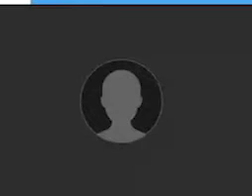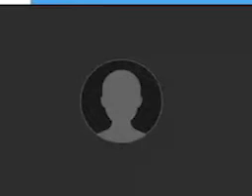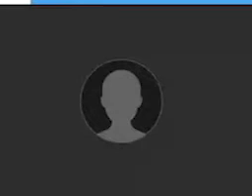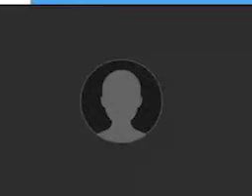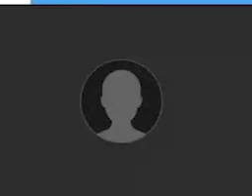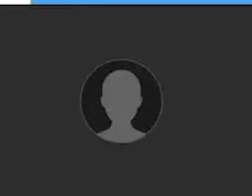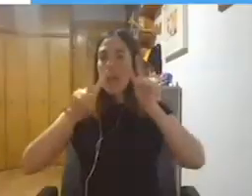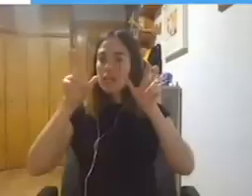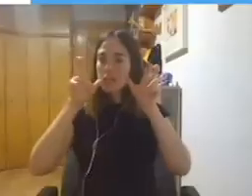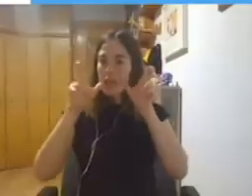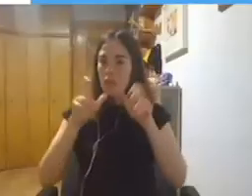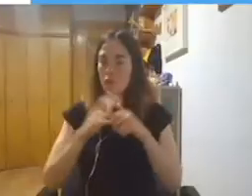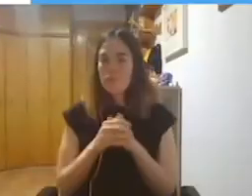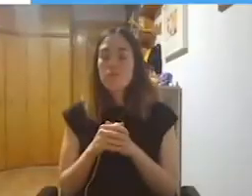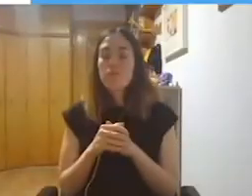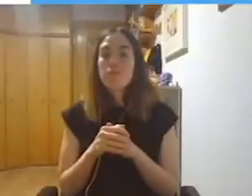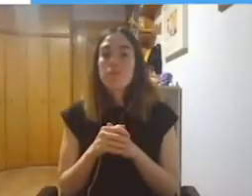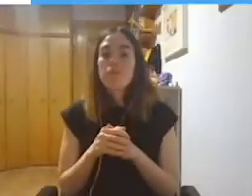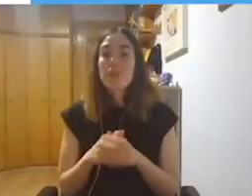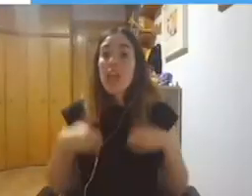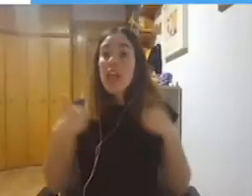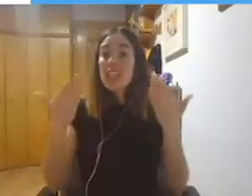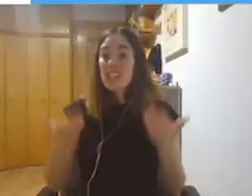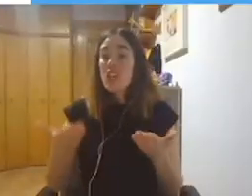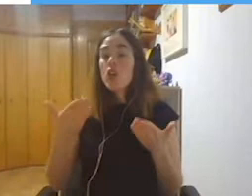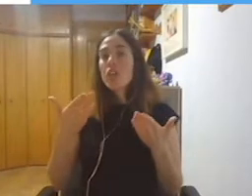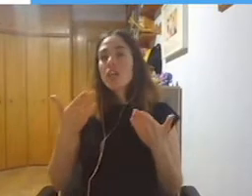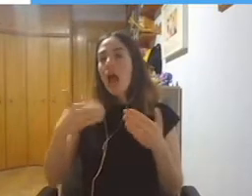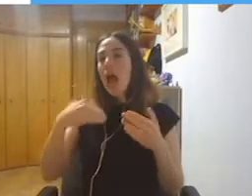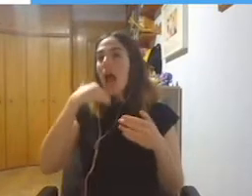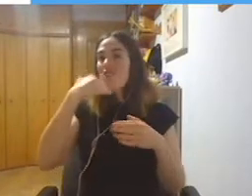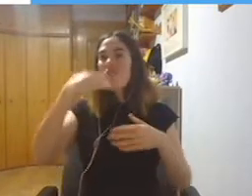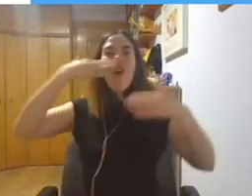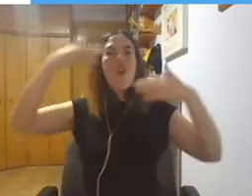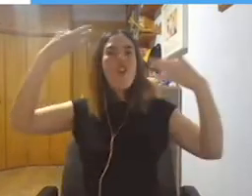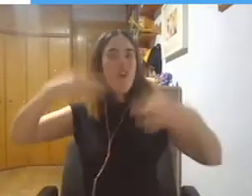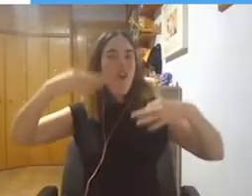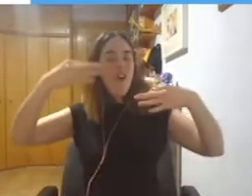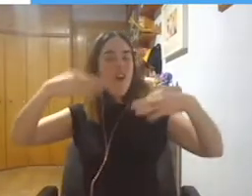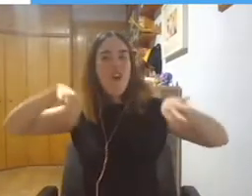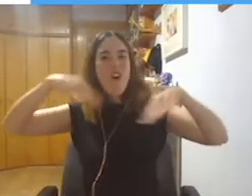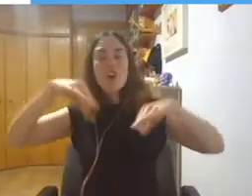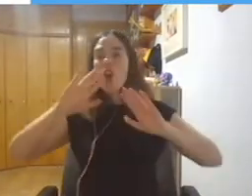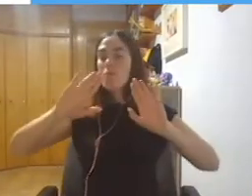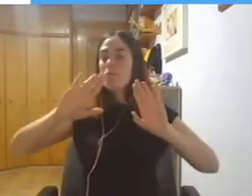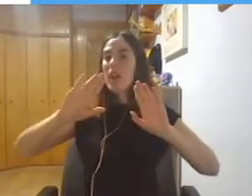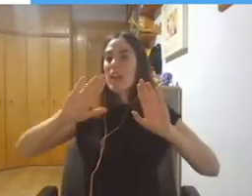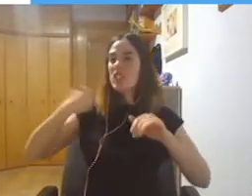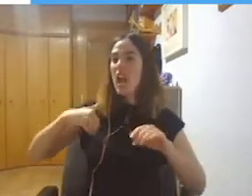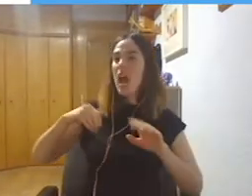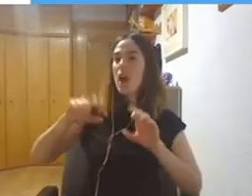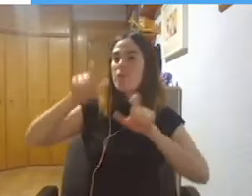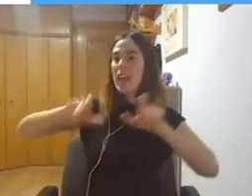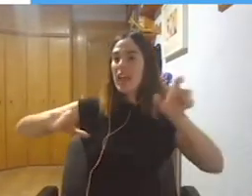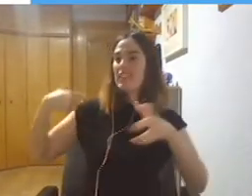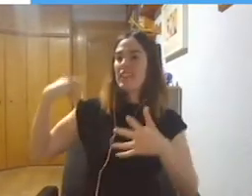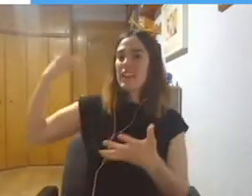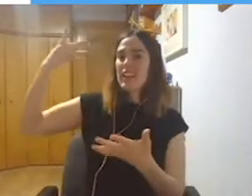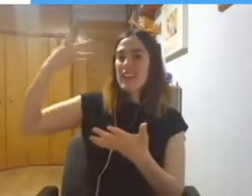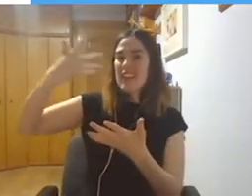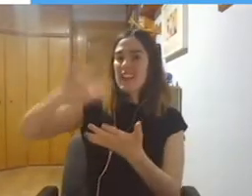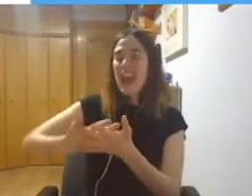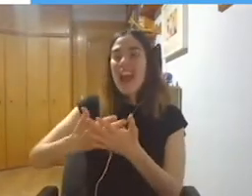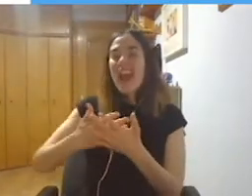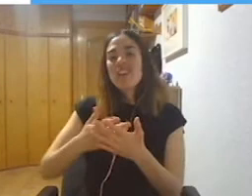muy evidentes, pero al fin y al cabo todo este recorrido lo han hecho muchísimas personas, son ir a hombros